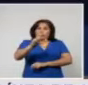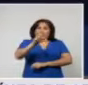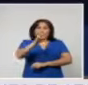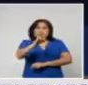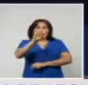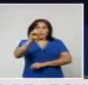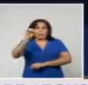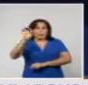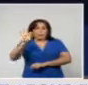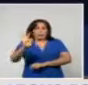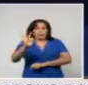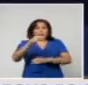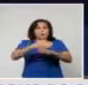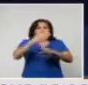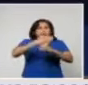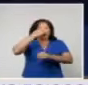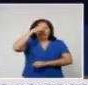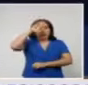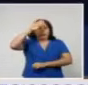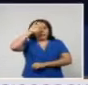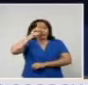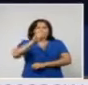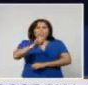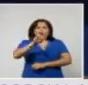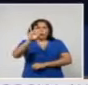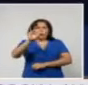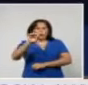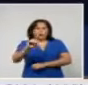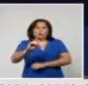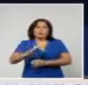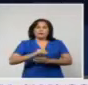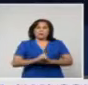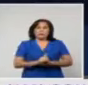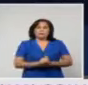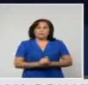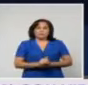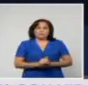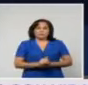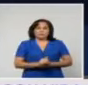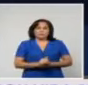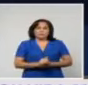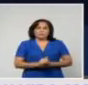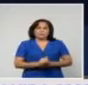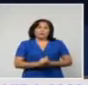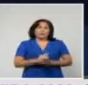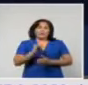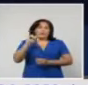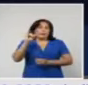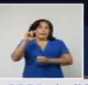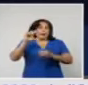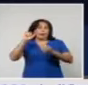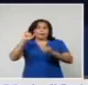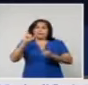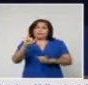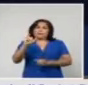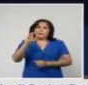308, el de Santiago de Cuba 280, el del Centro de Ingeniería Genética y